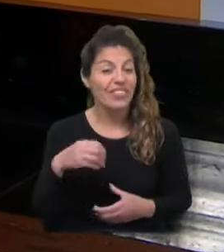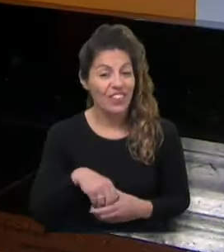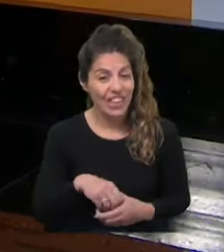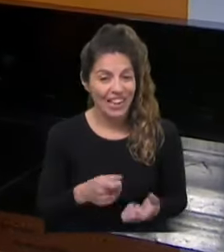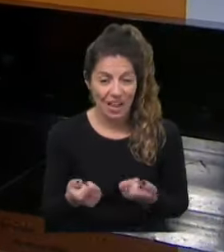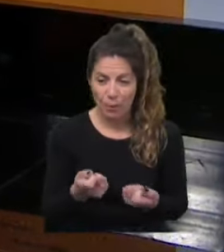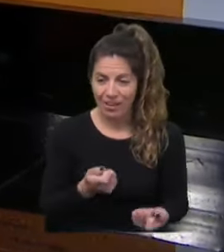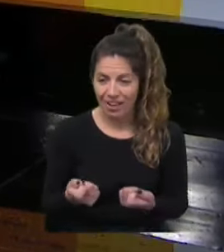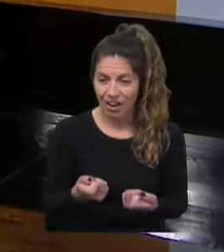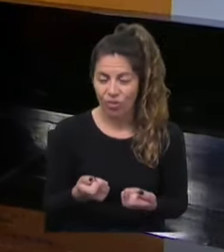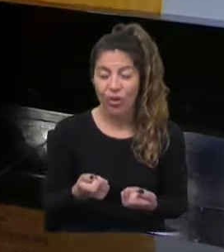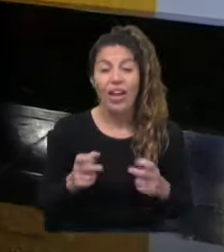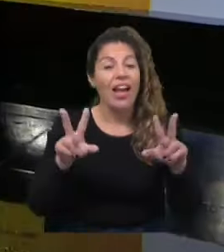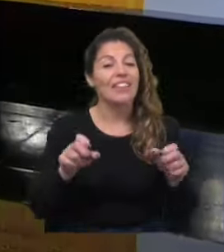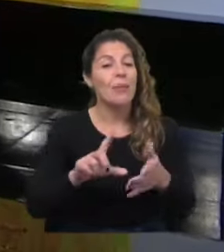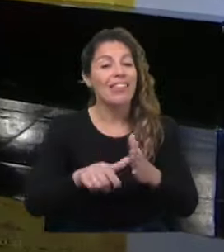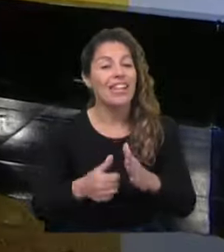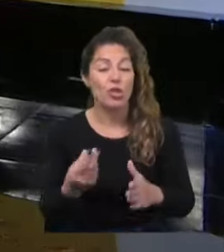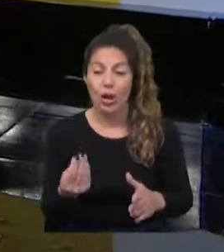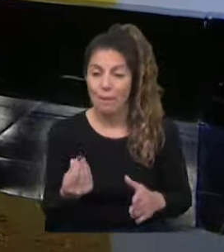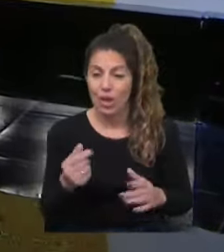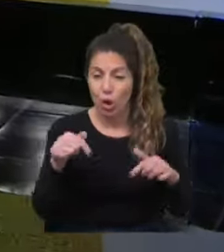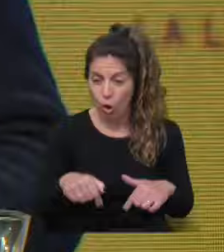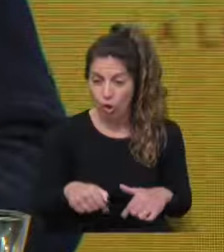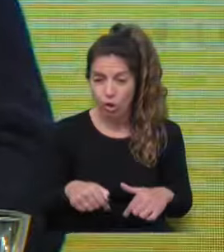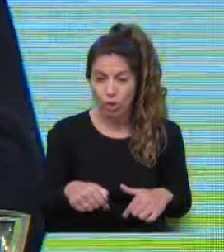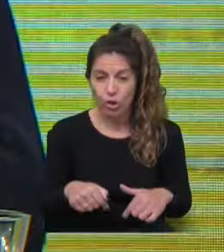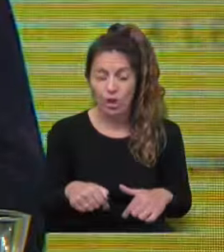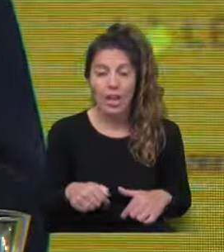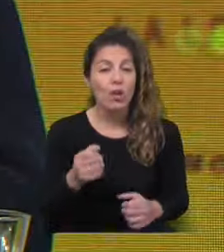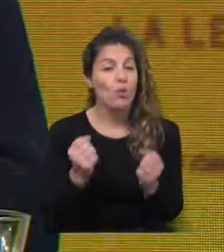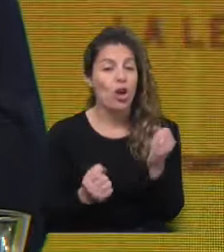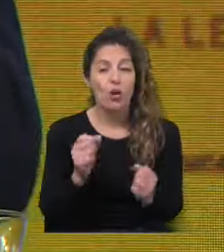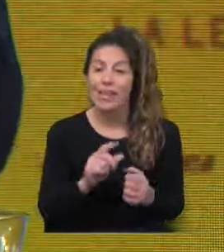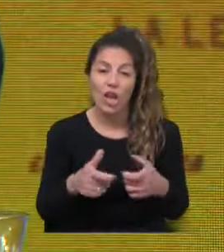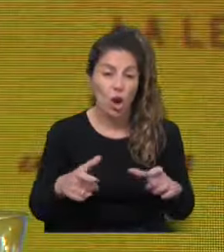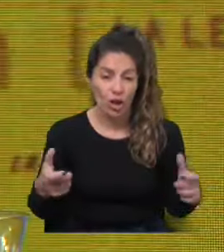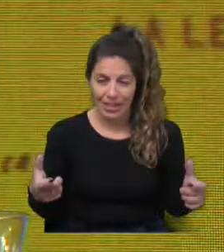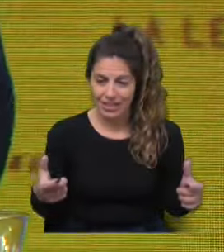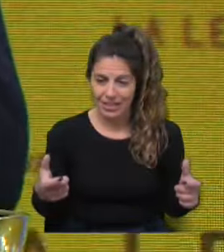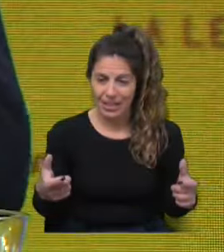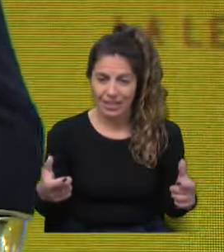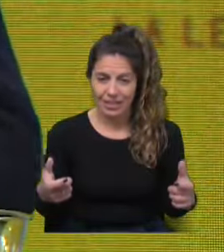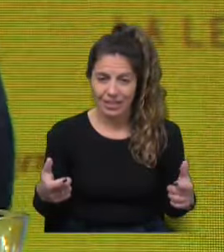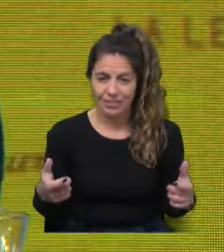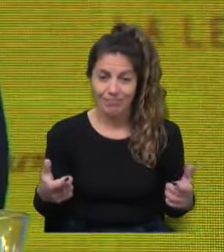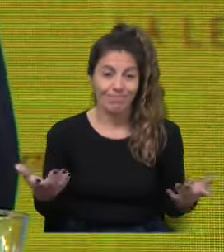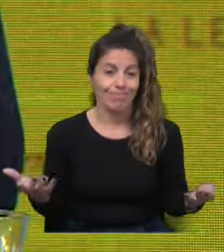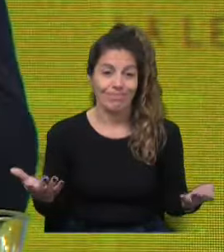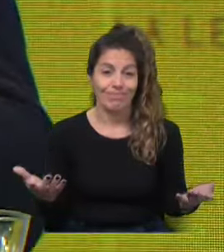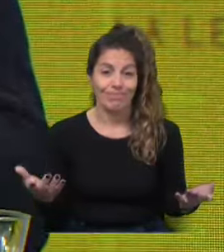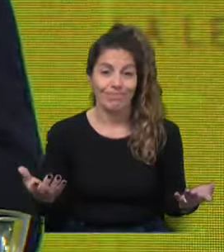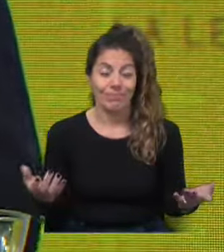el mercado. Y el tema del atraso cambiario hoy, en un marco de una economía que no crece, es el clamor de